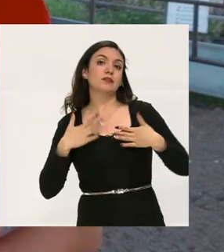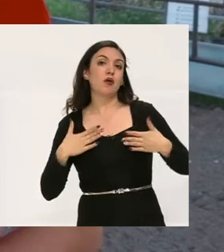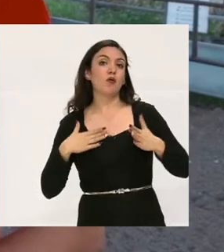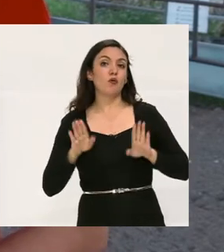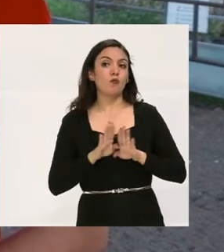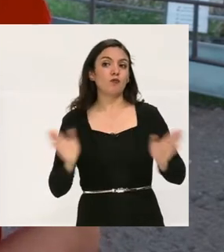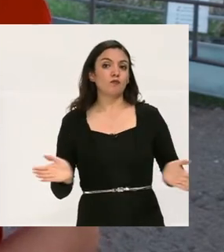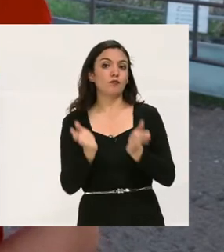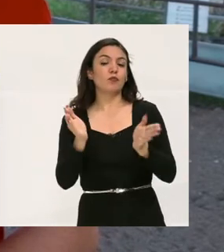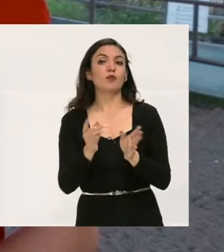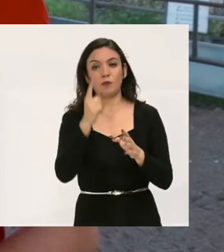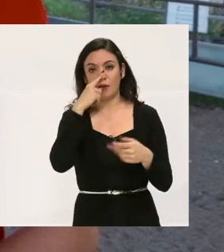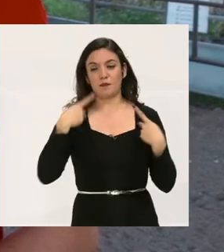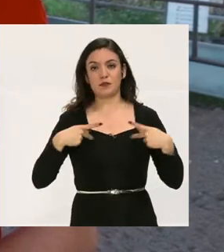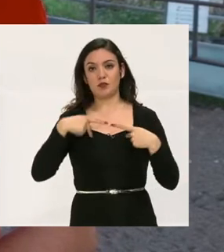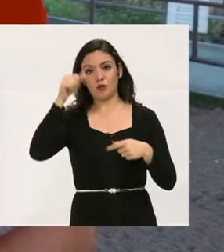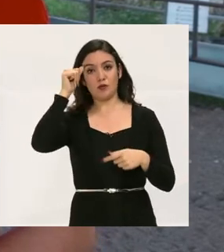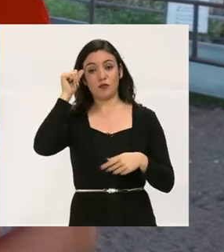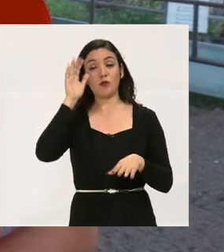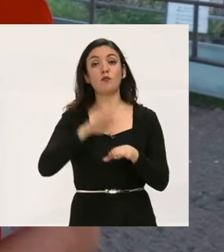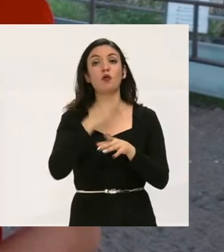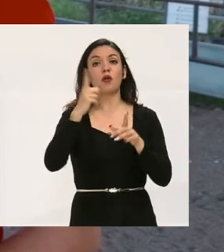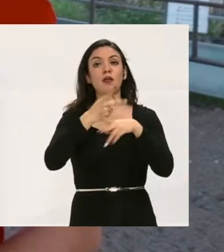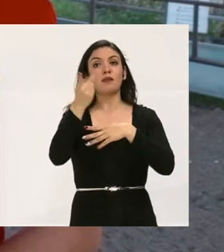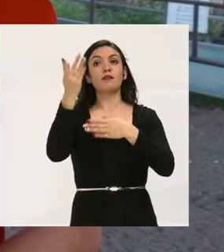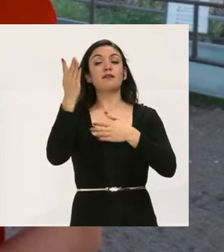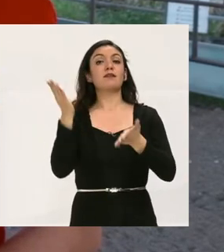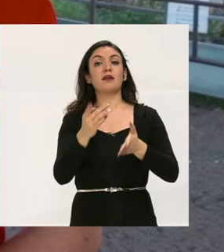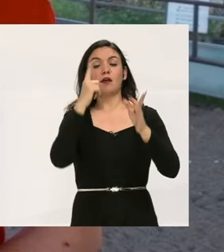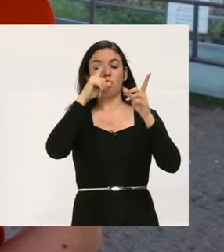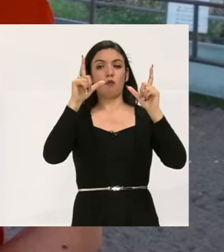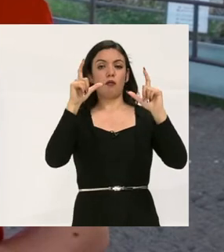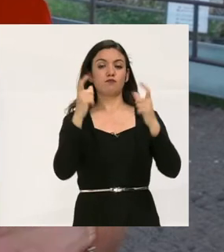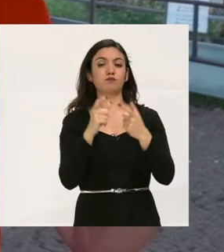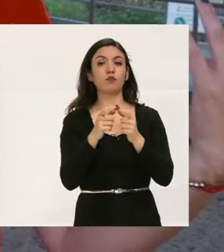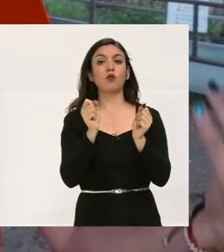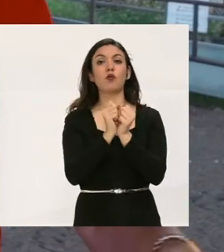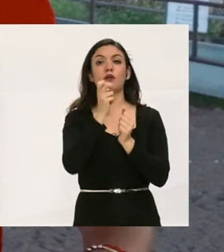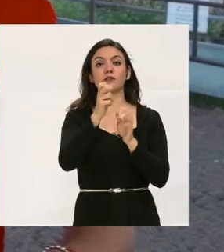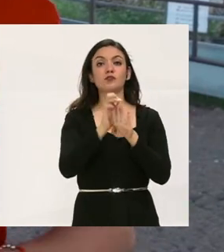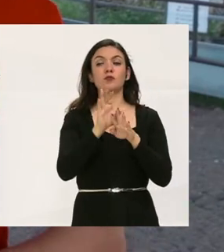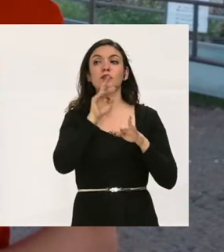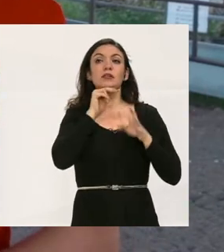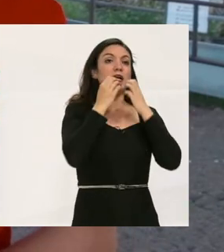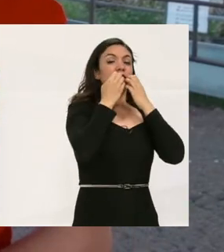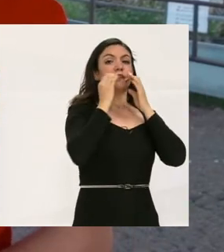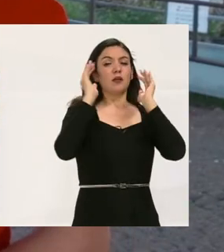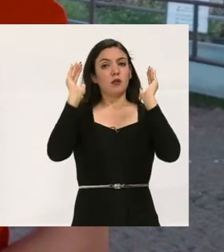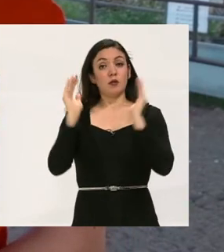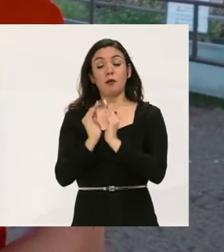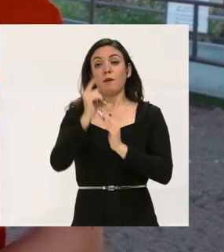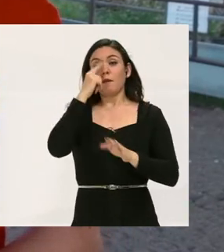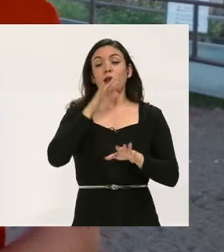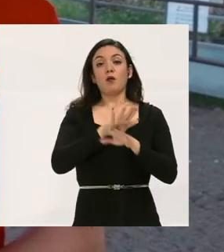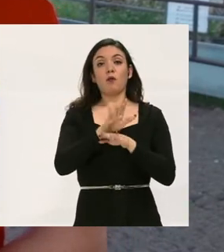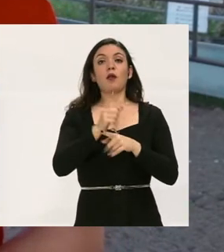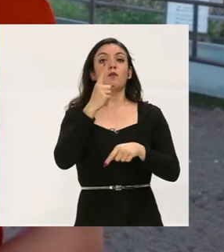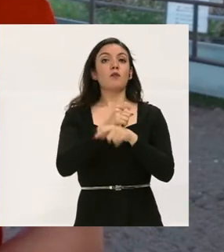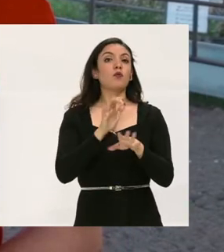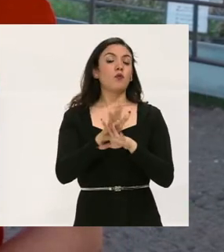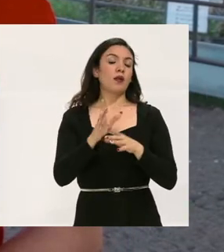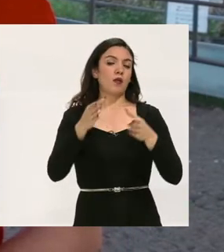de ánimo de esa persona con autismo porque se llega a disminuir muchísimo los brotes de ansiedad por